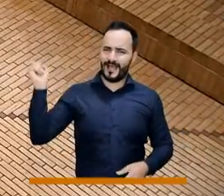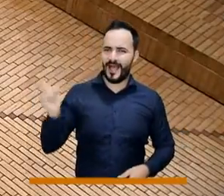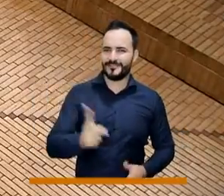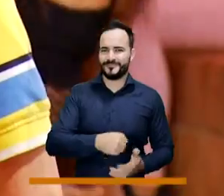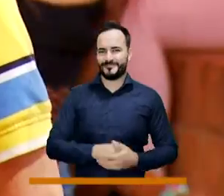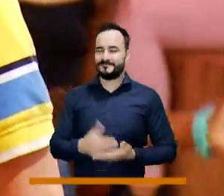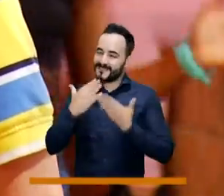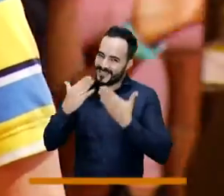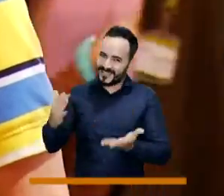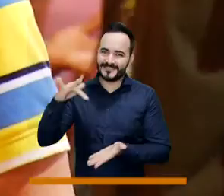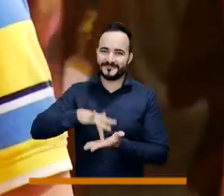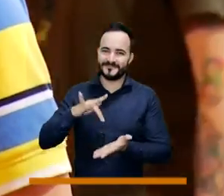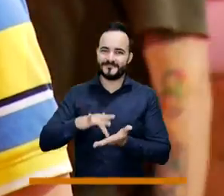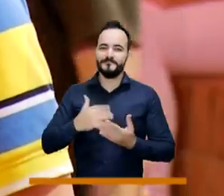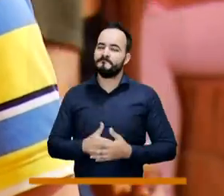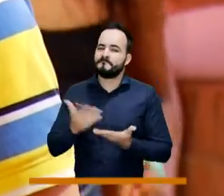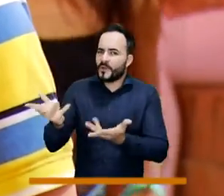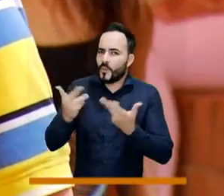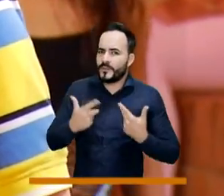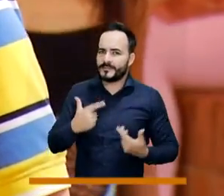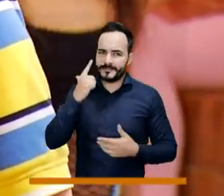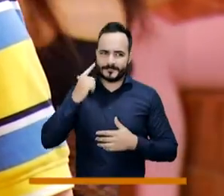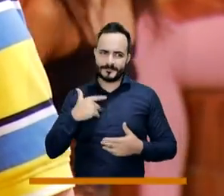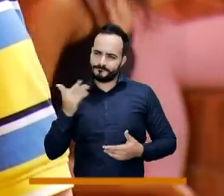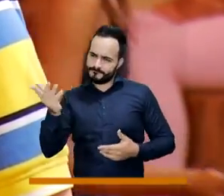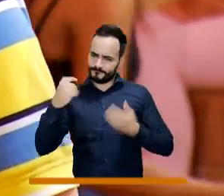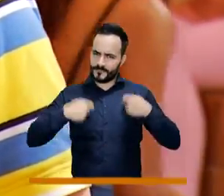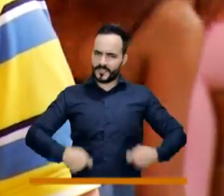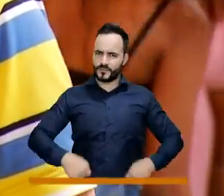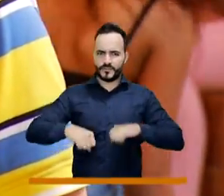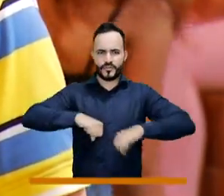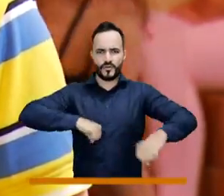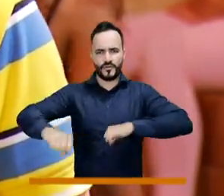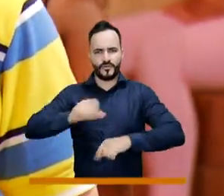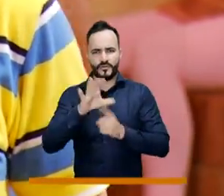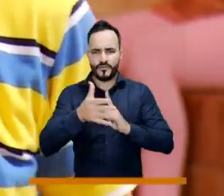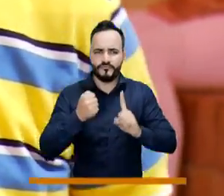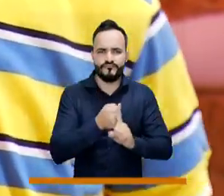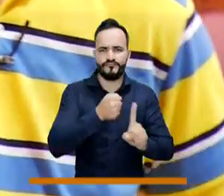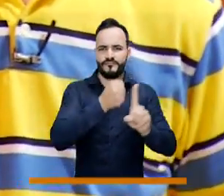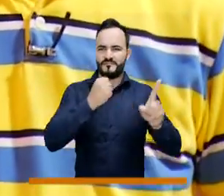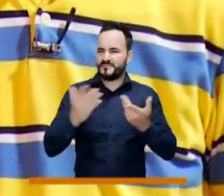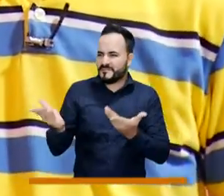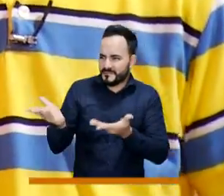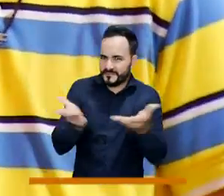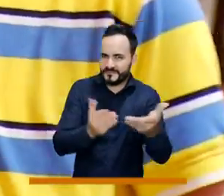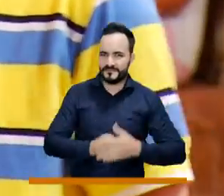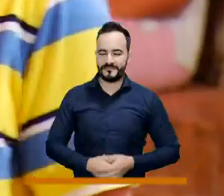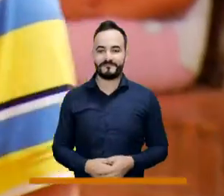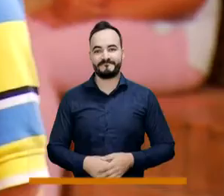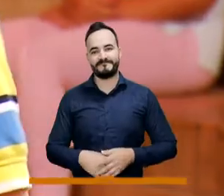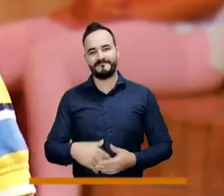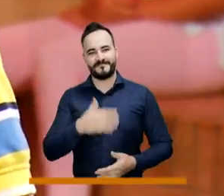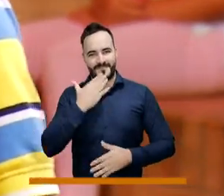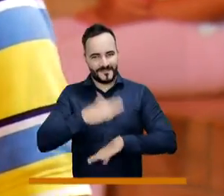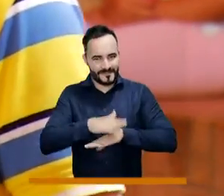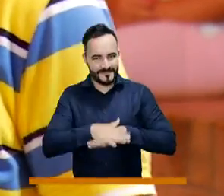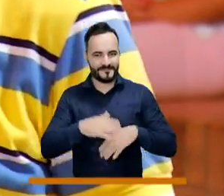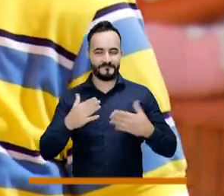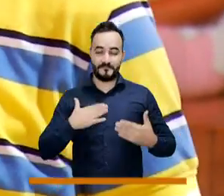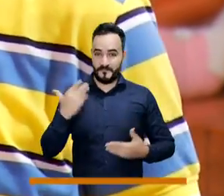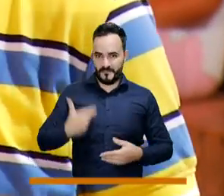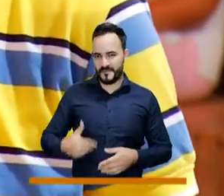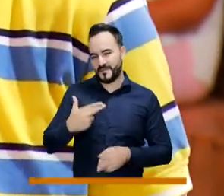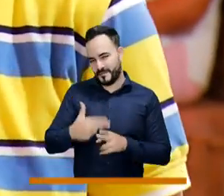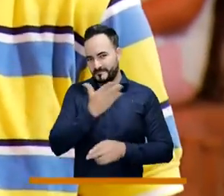gracias por acompañarnos en De Frente a la Gente y cuéntenos un poco acerca de esa labor como gestor cultural. Hola, buenas tardes. No, mi nombre es Orley